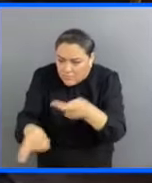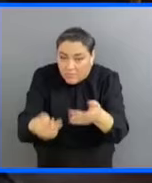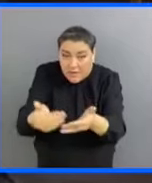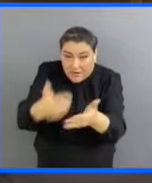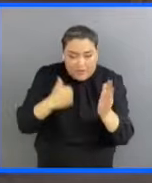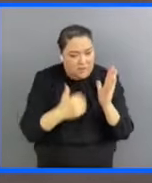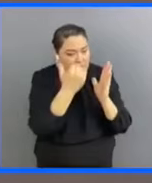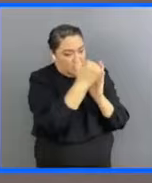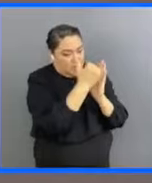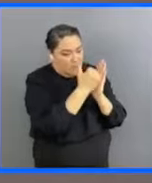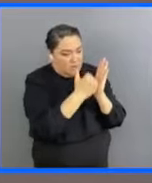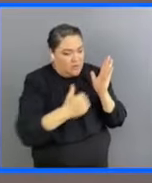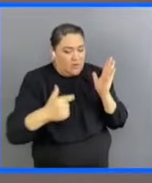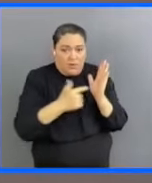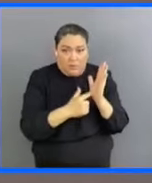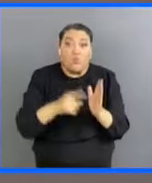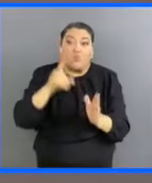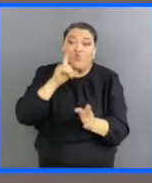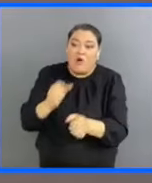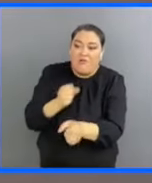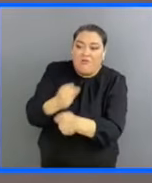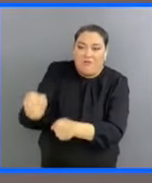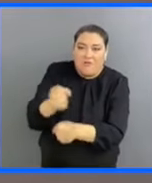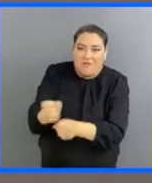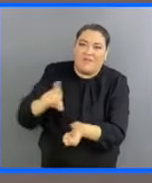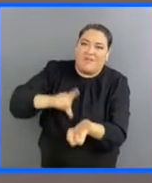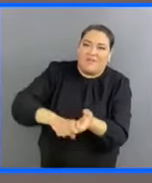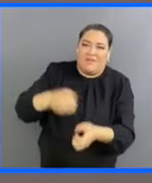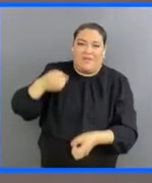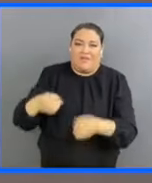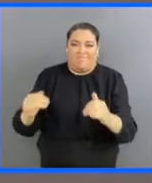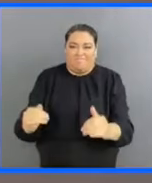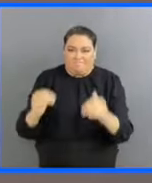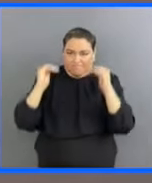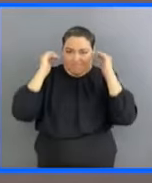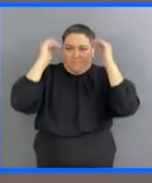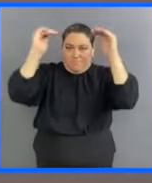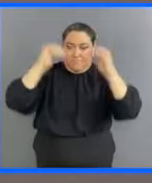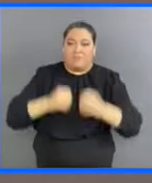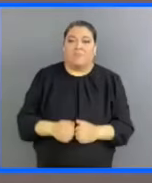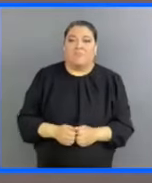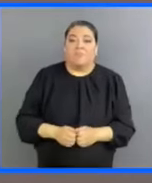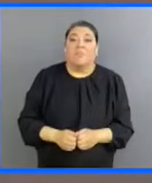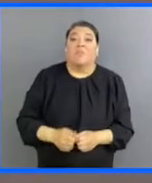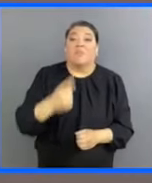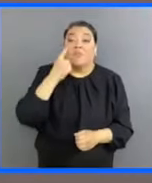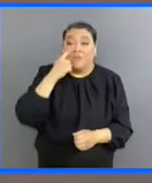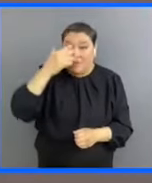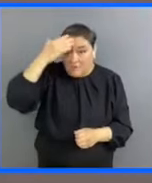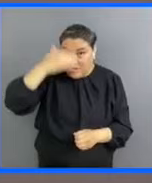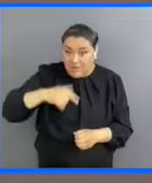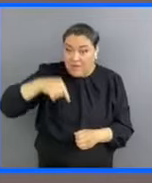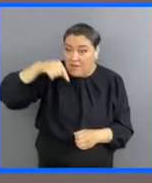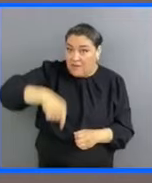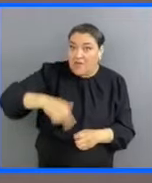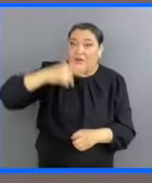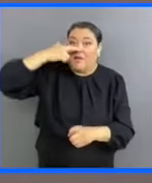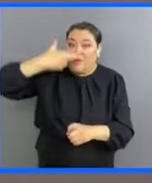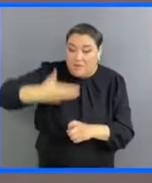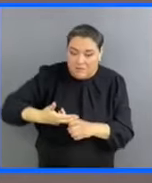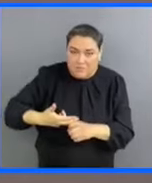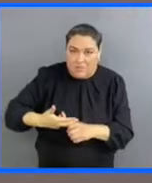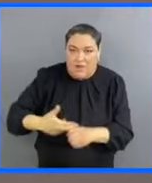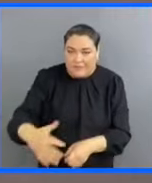de género dentro del máximo tribunal. La Corte tiene la enorme misión